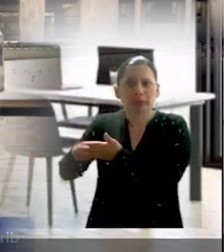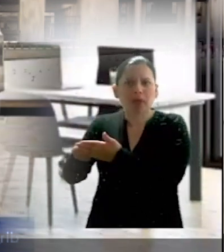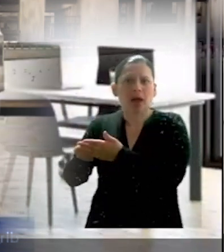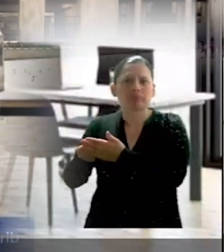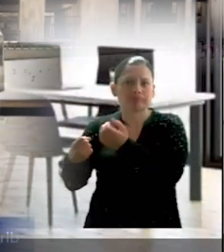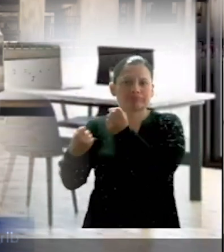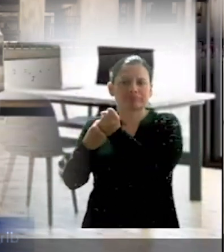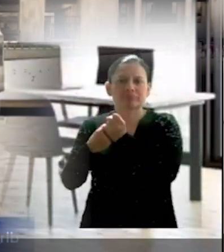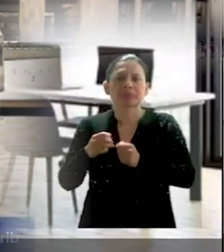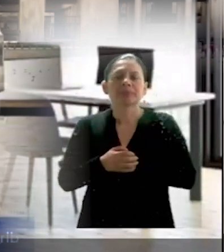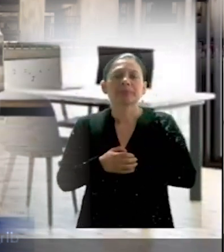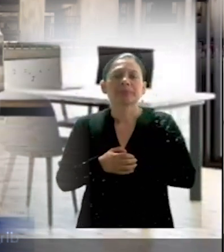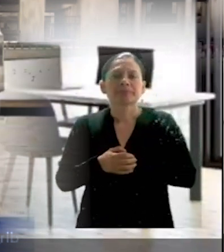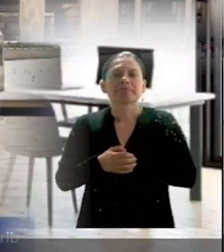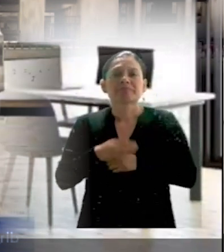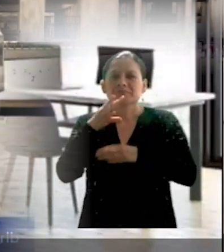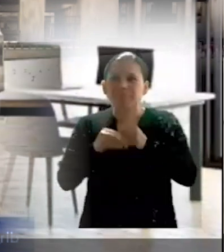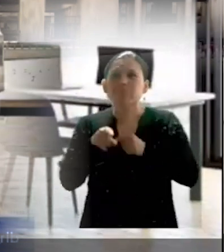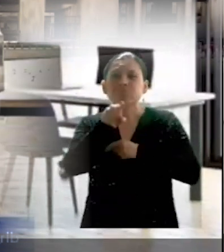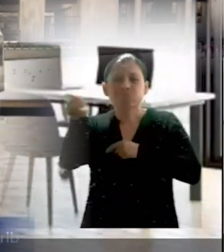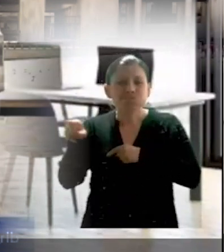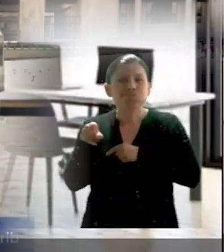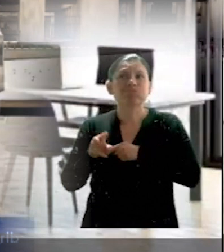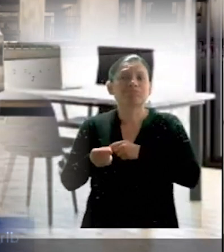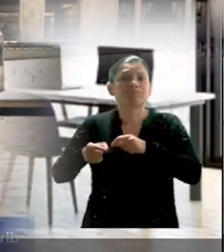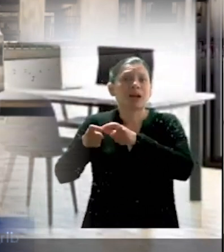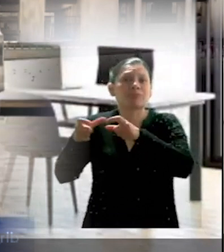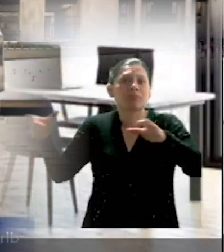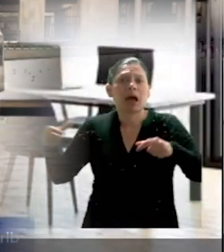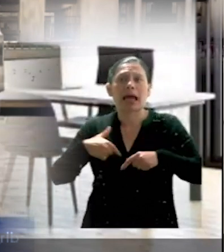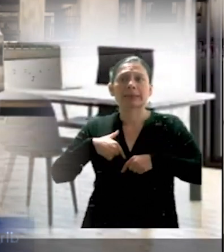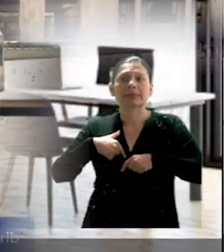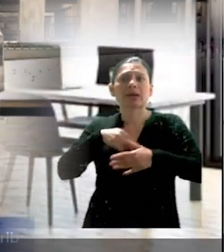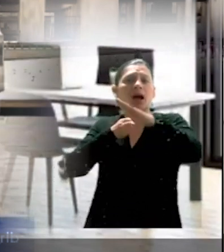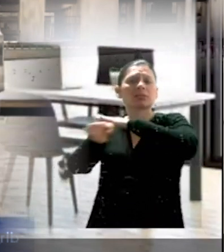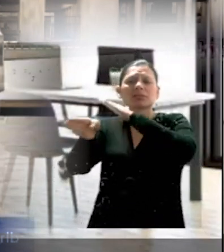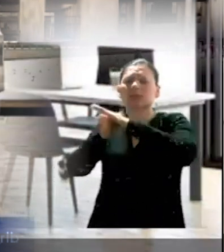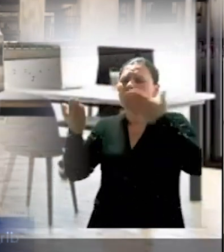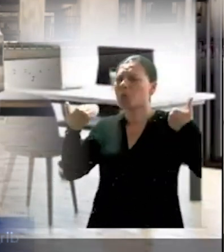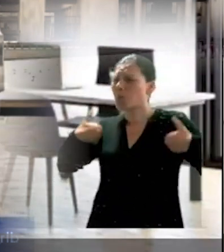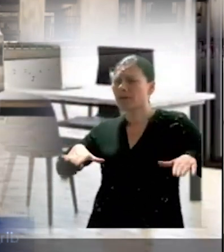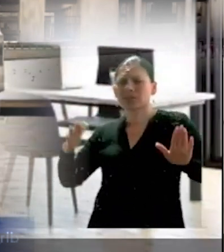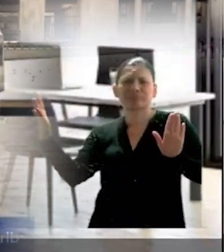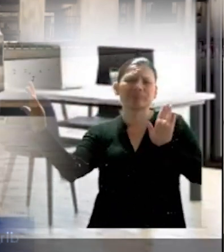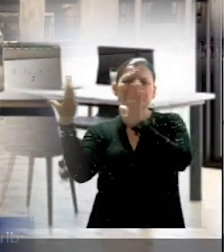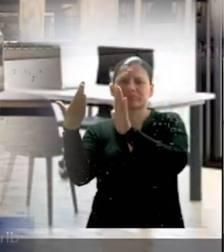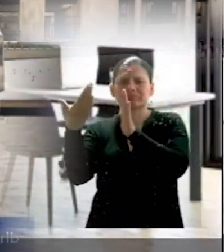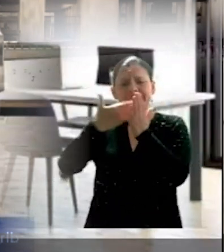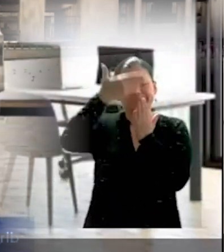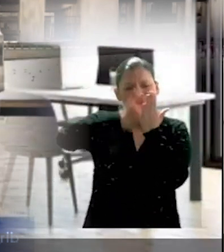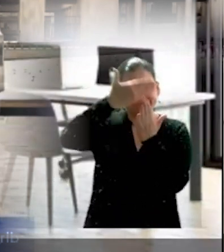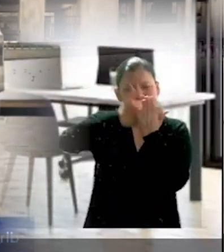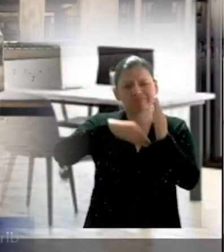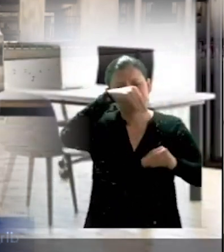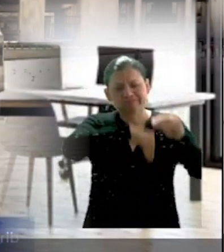la medida en que eso sea, ciertamente se pierde el acceso universal y directo de la acción de tutela como tal. Esos como los